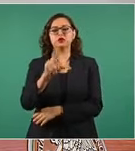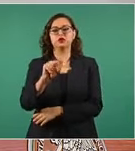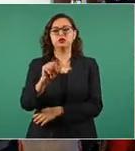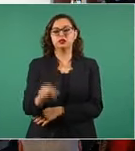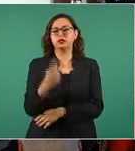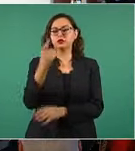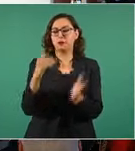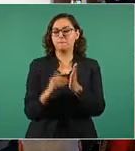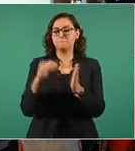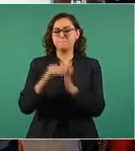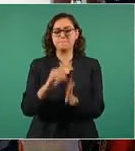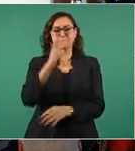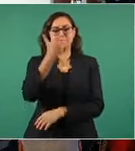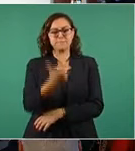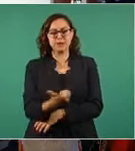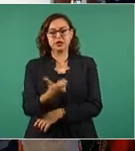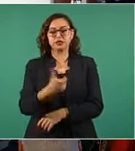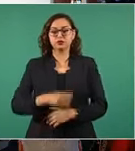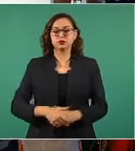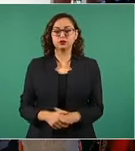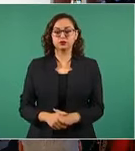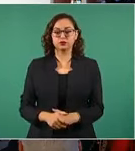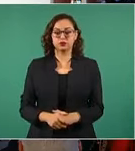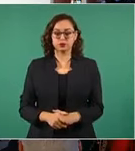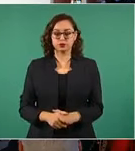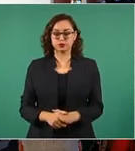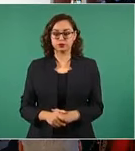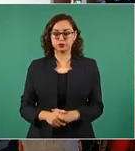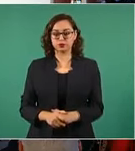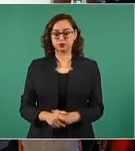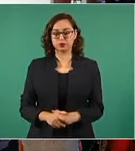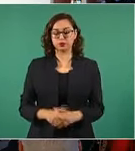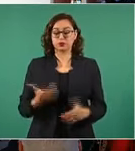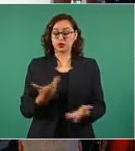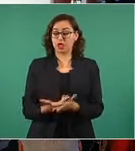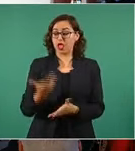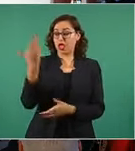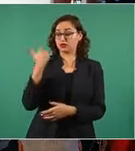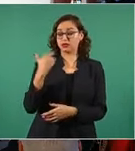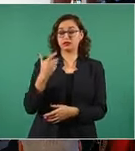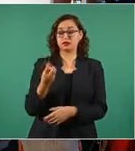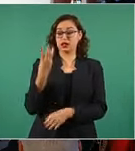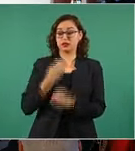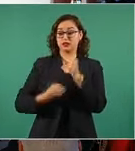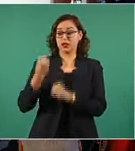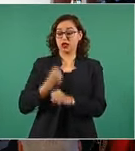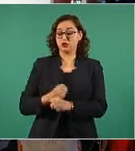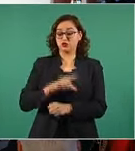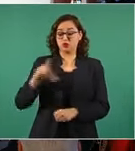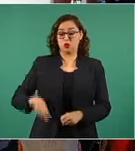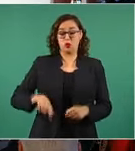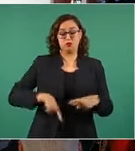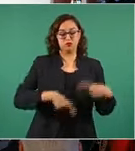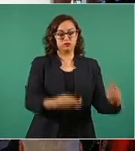33,581 millones de pesos. Cuando llegamos al gobierno, estas refinerías estaban en el